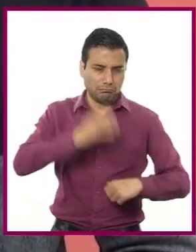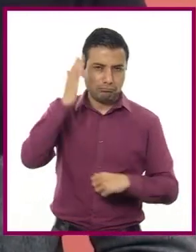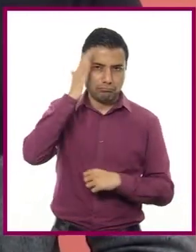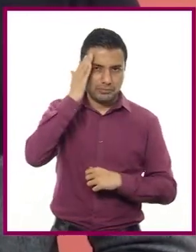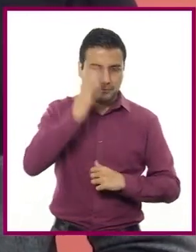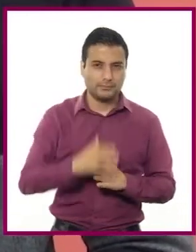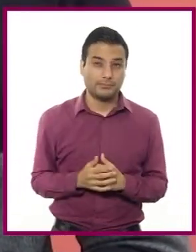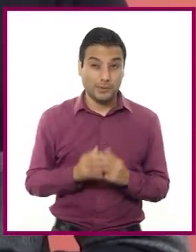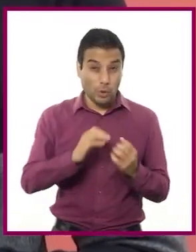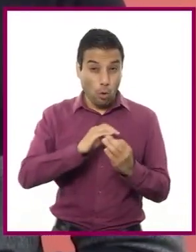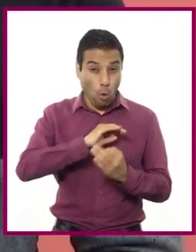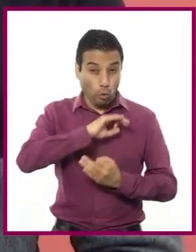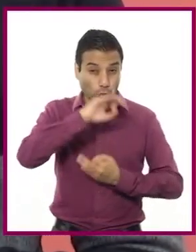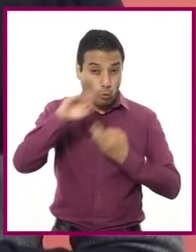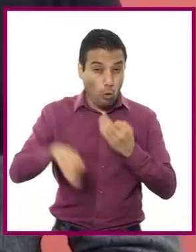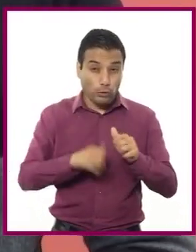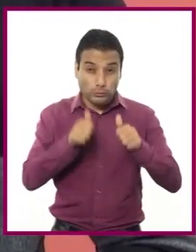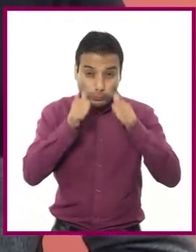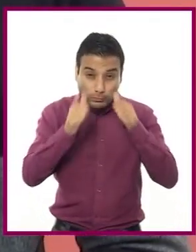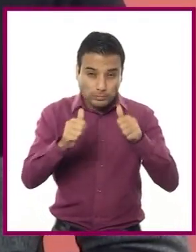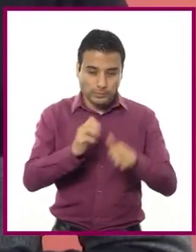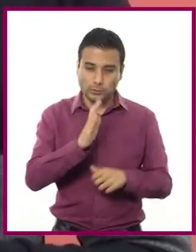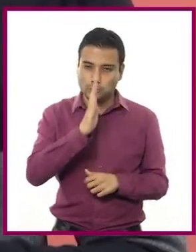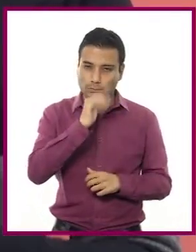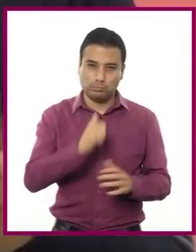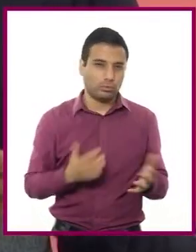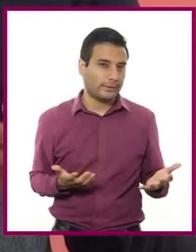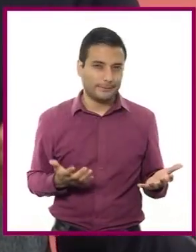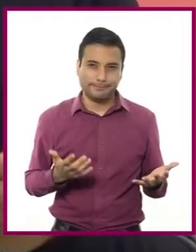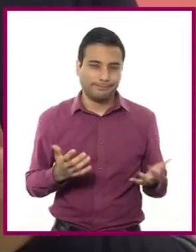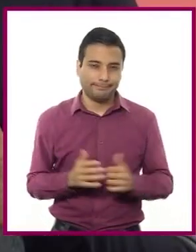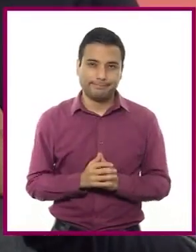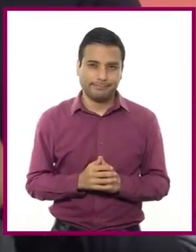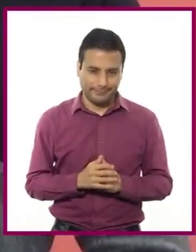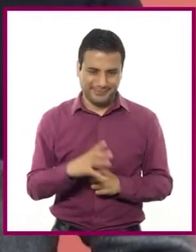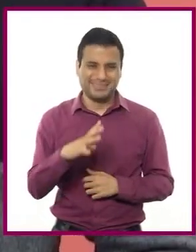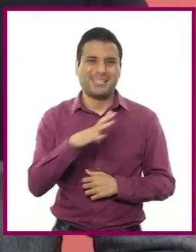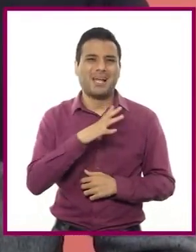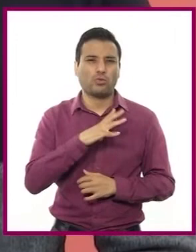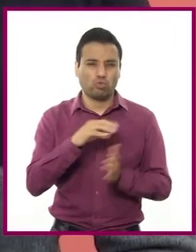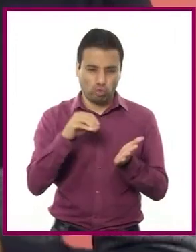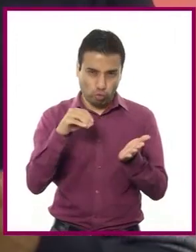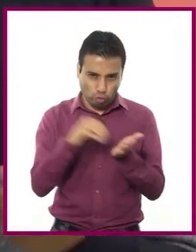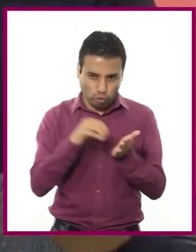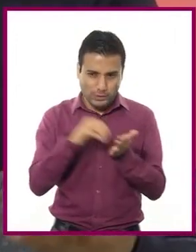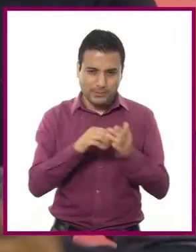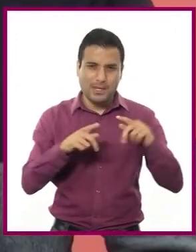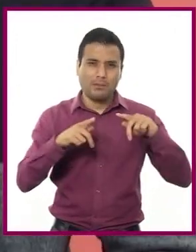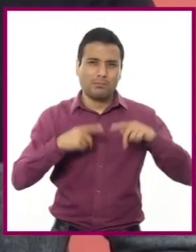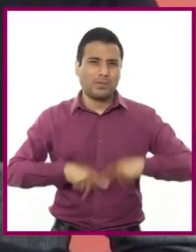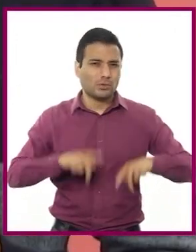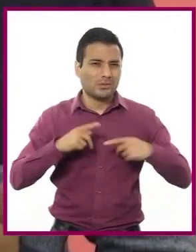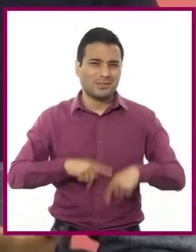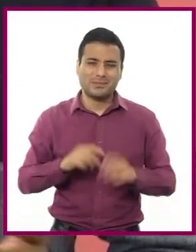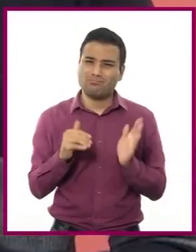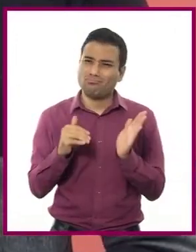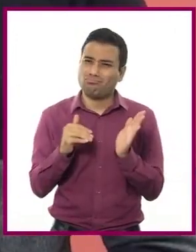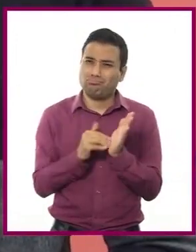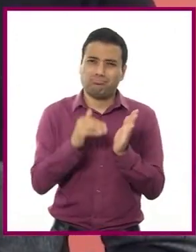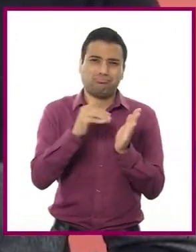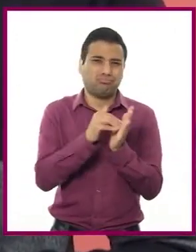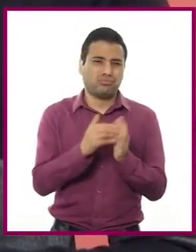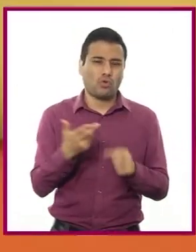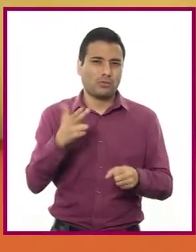cobertura universal está lejos de alcanzarse. Todavía existen millones de personas que no tienen acceso a la sanidad